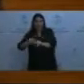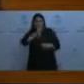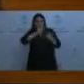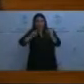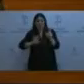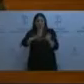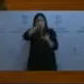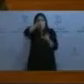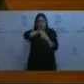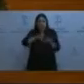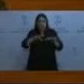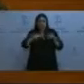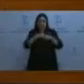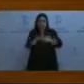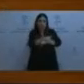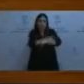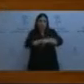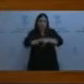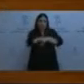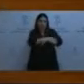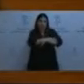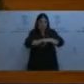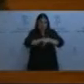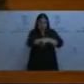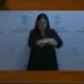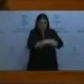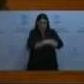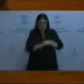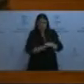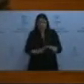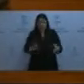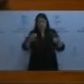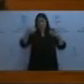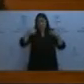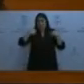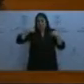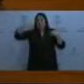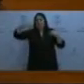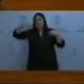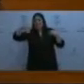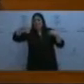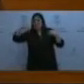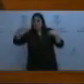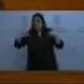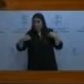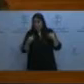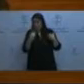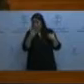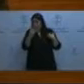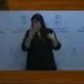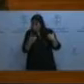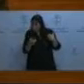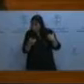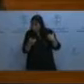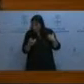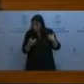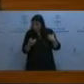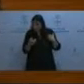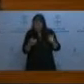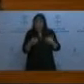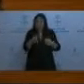que dirige el presidente de la triste figura, insisto, ninguno está haciendo absolutamente